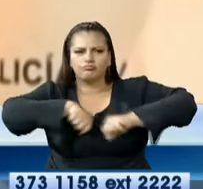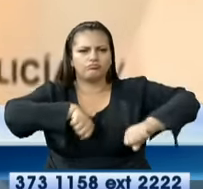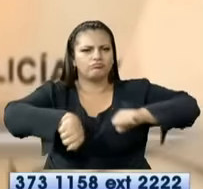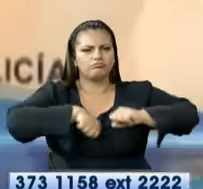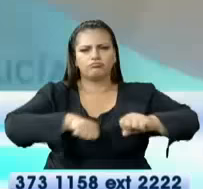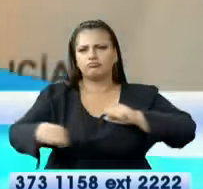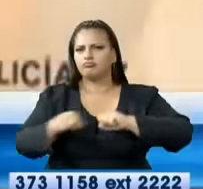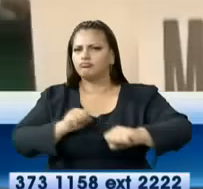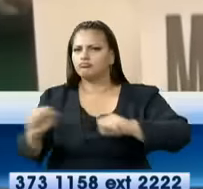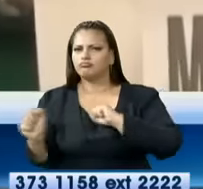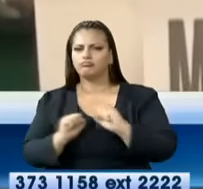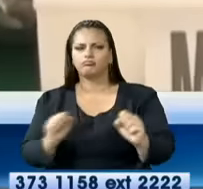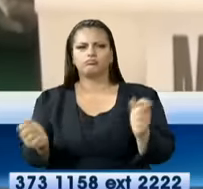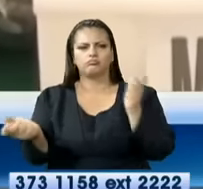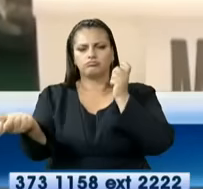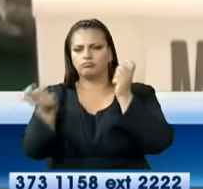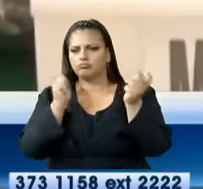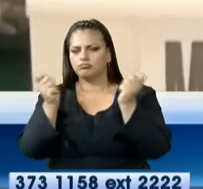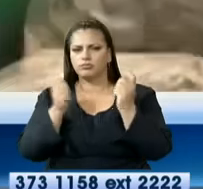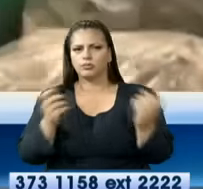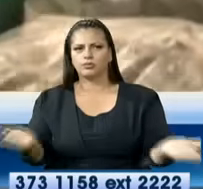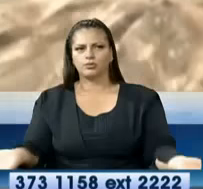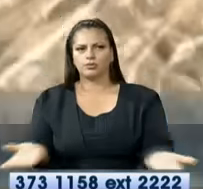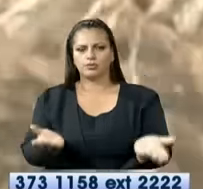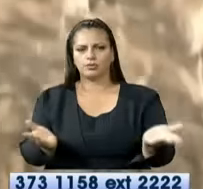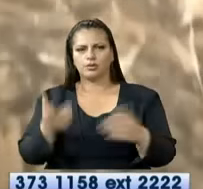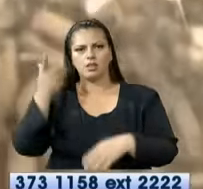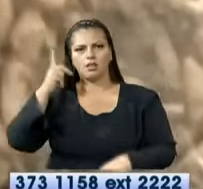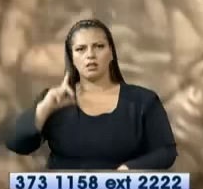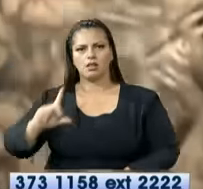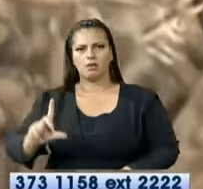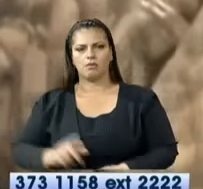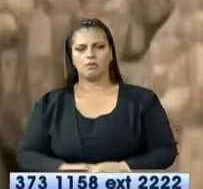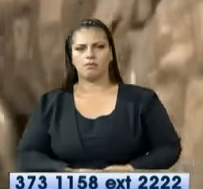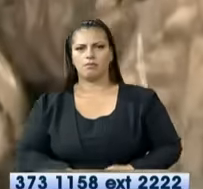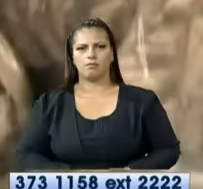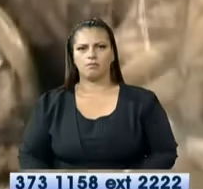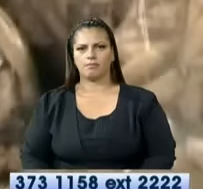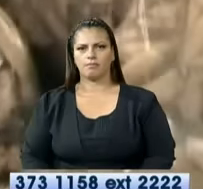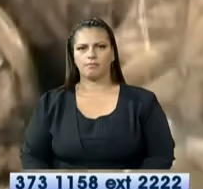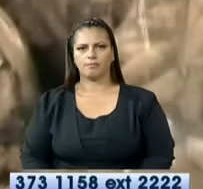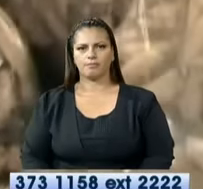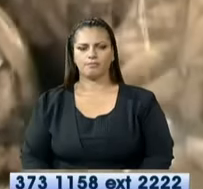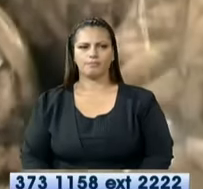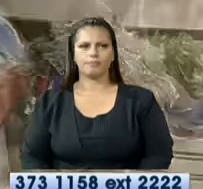todos y cada uno de los ciudadanos. En Loja, informó Marcela Constante.